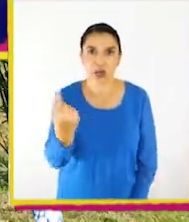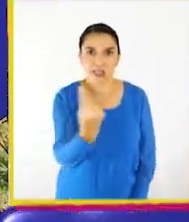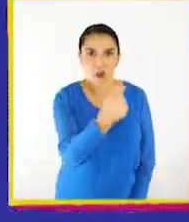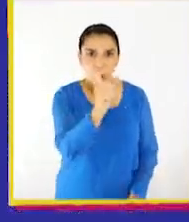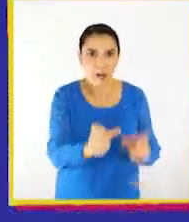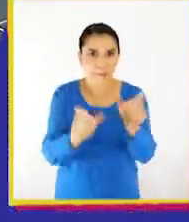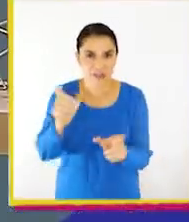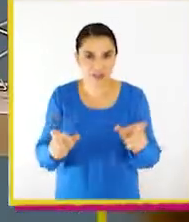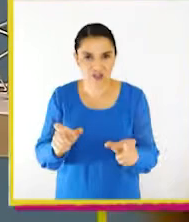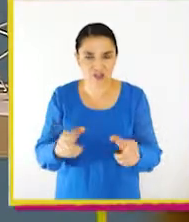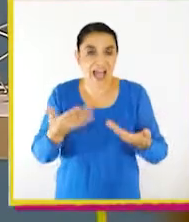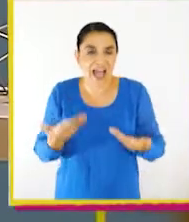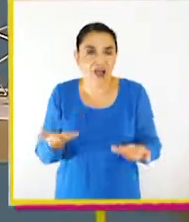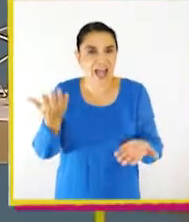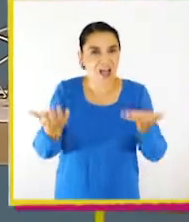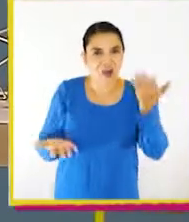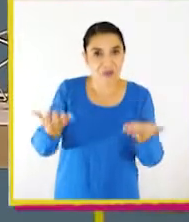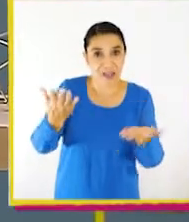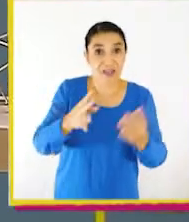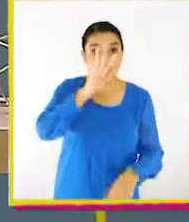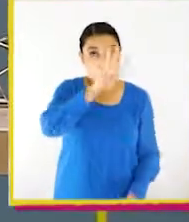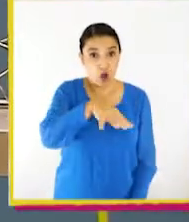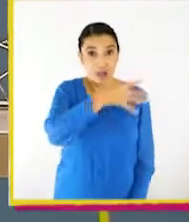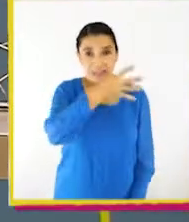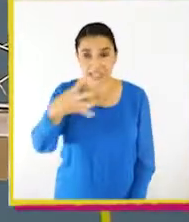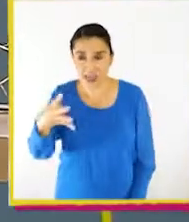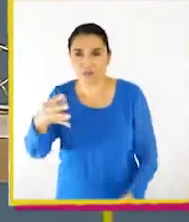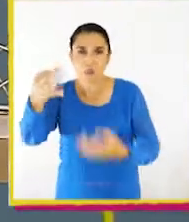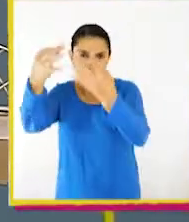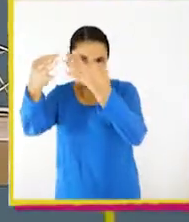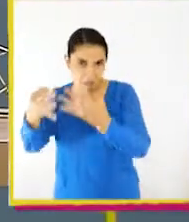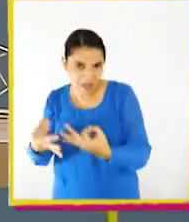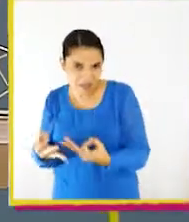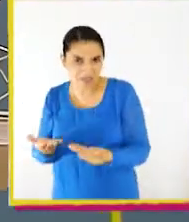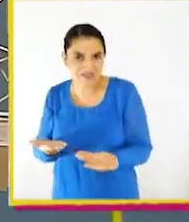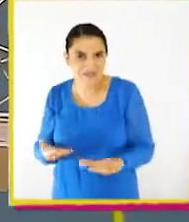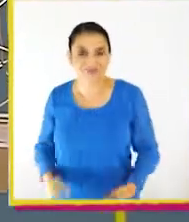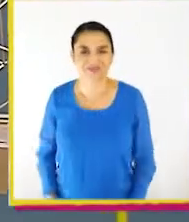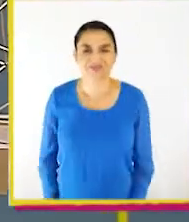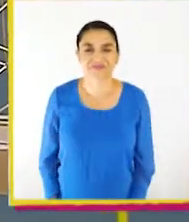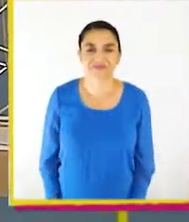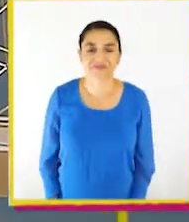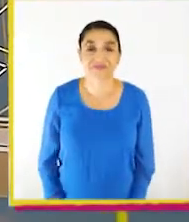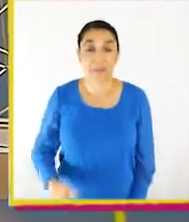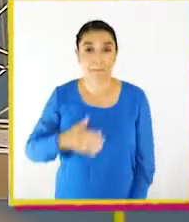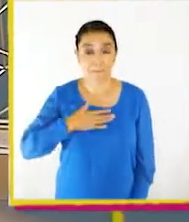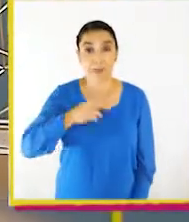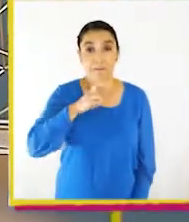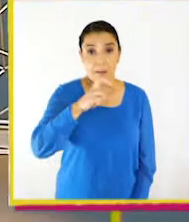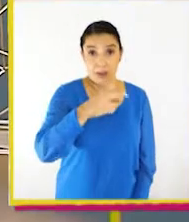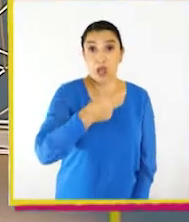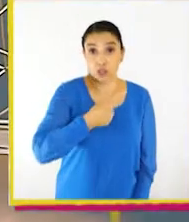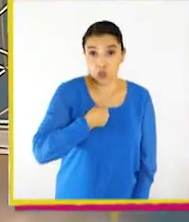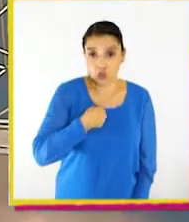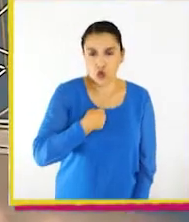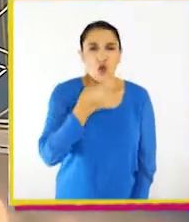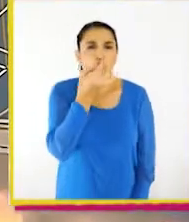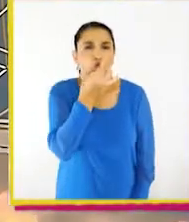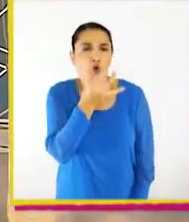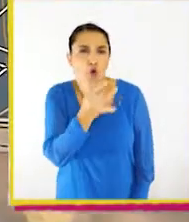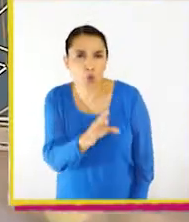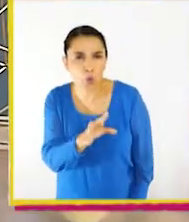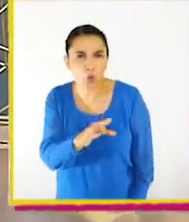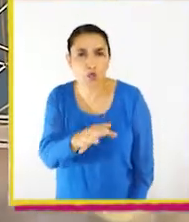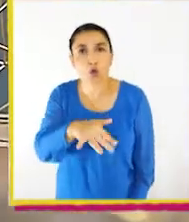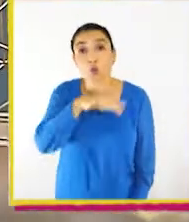persona! Ahora comparemos la tabla original con el promedio que calculamos. Tenemos que mi papá y yo somos los únicos